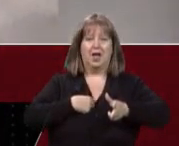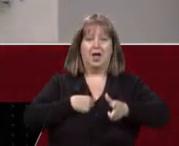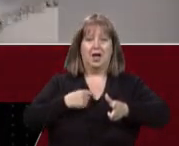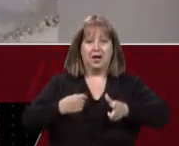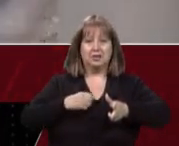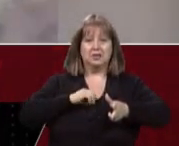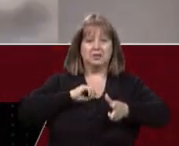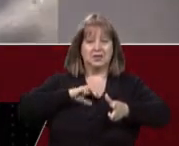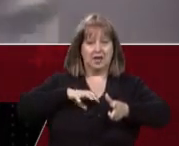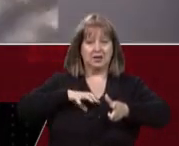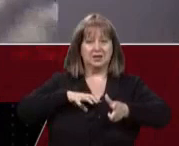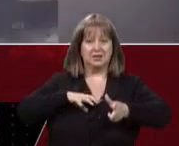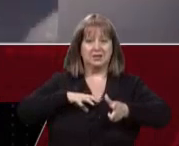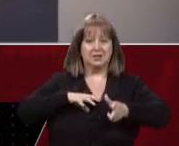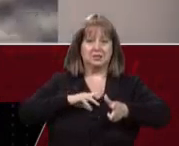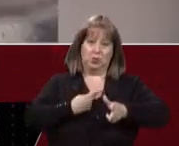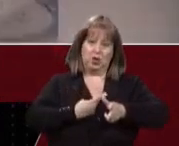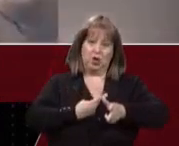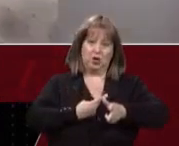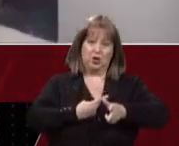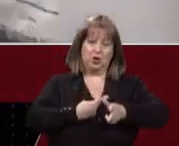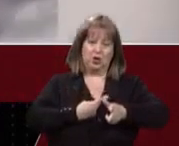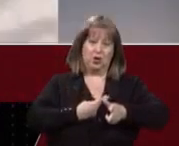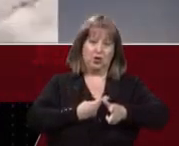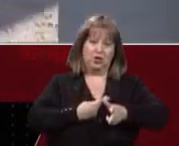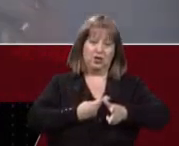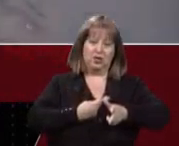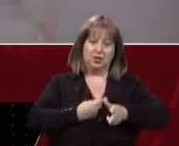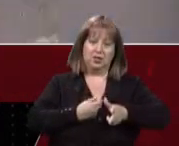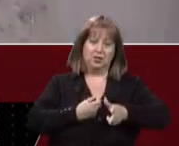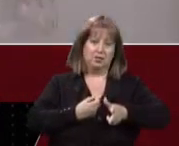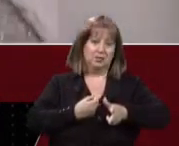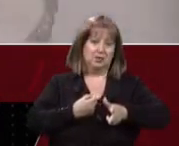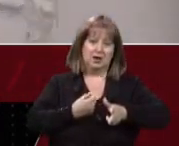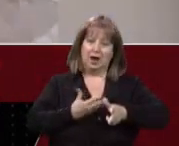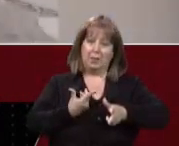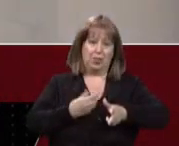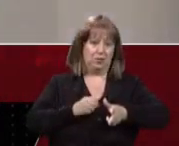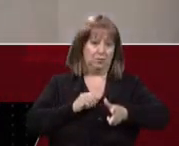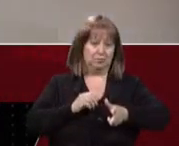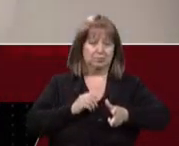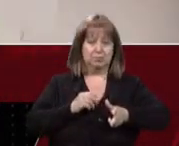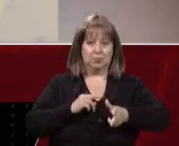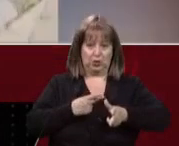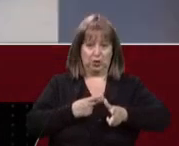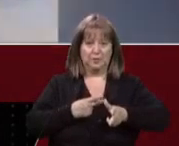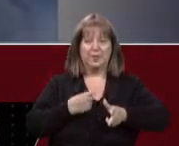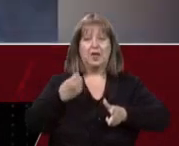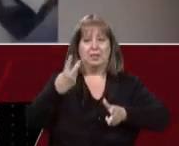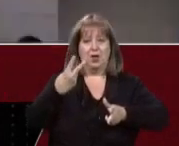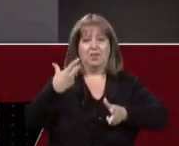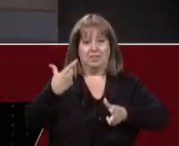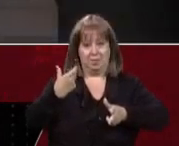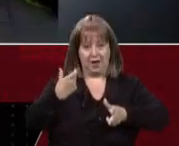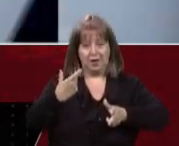agonizando solamente por algunos segundos y perdió la vida prácticamente de manera instantánea vamos a quedarnos en el lugar a la espera de mayores precisiones